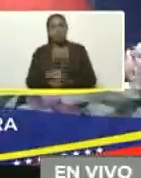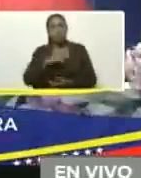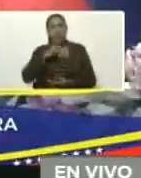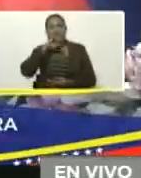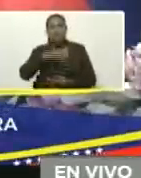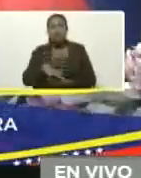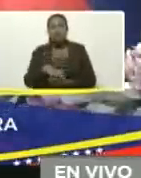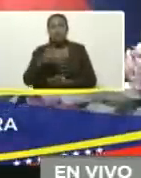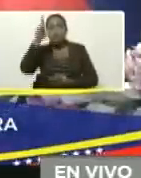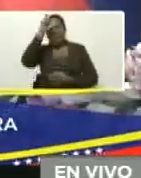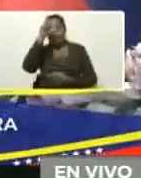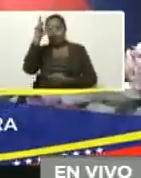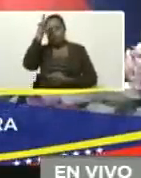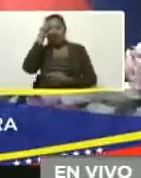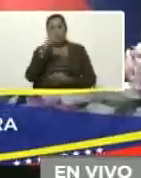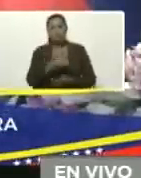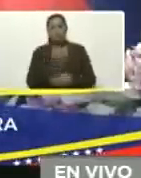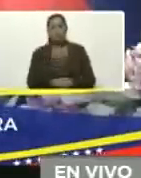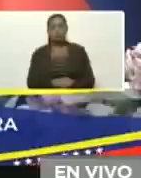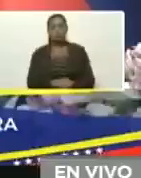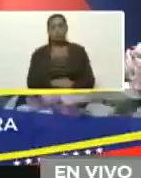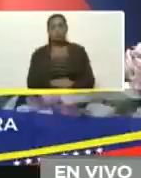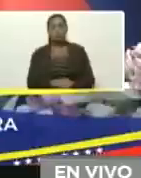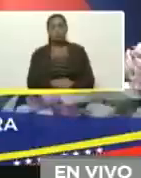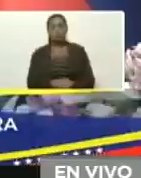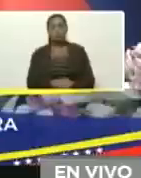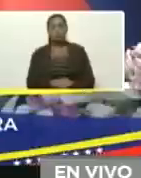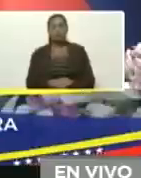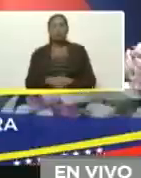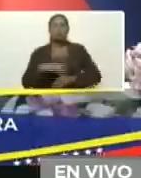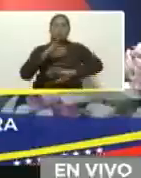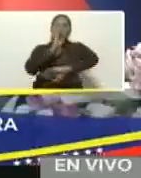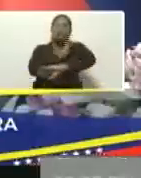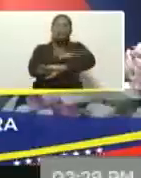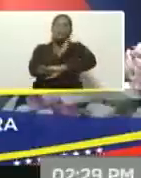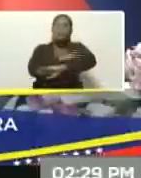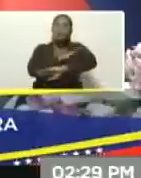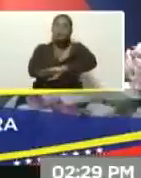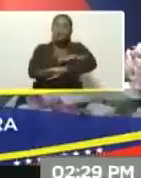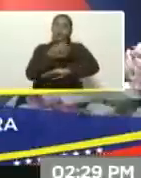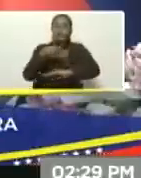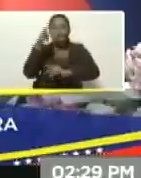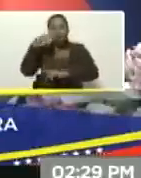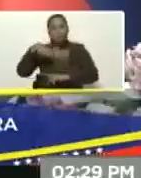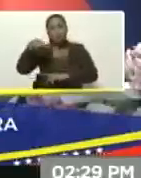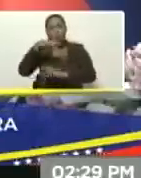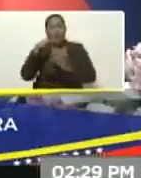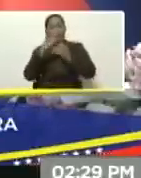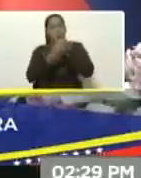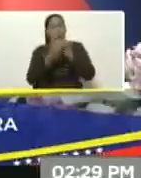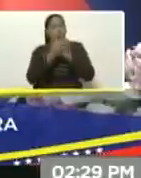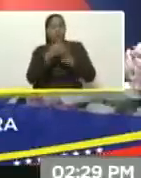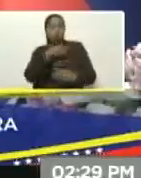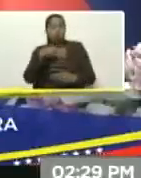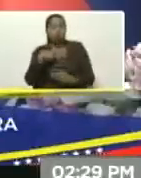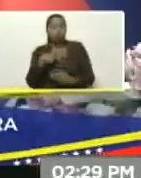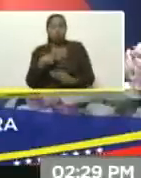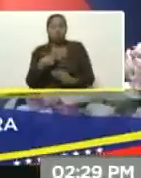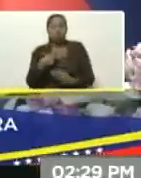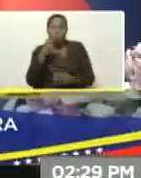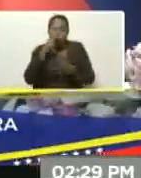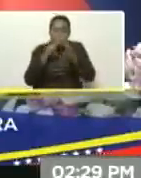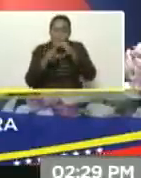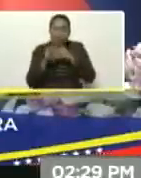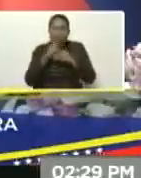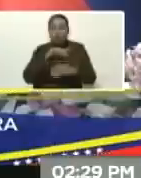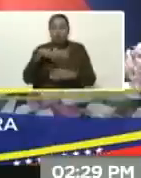Turquía y por el carácter de este pueblo noble que consideramos también